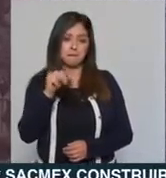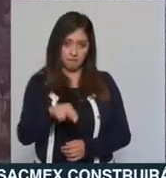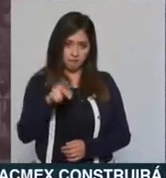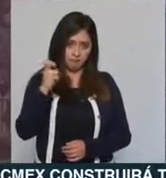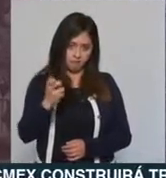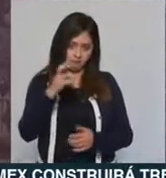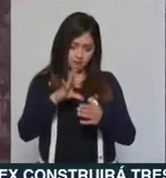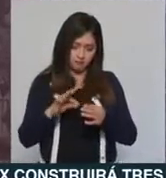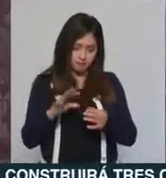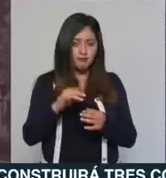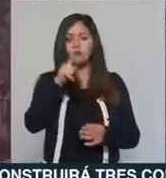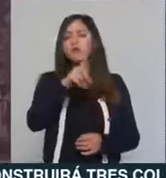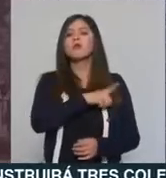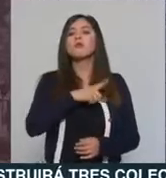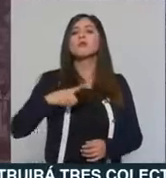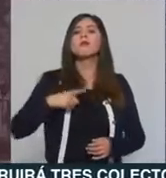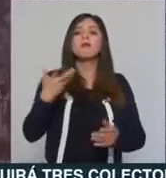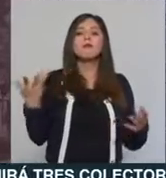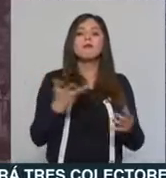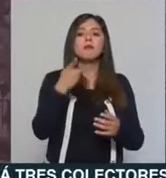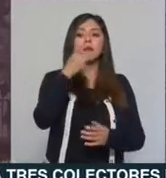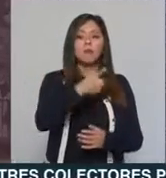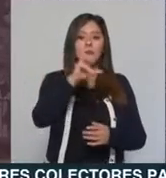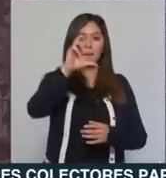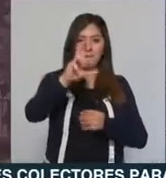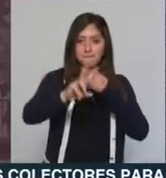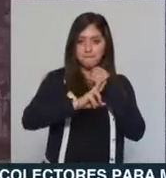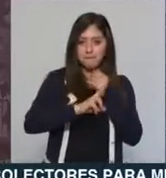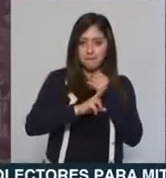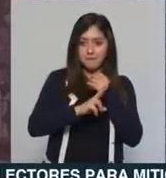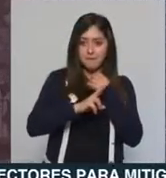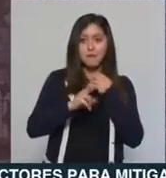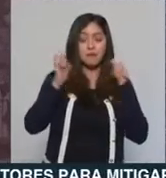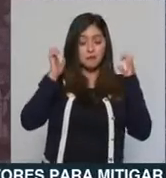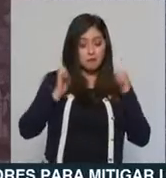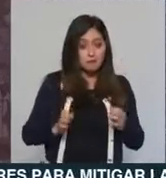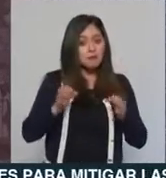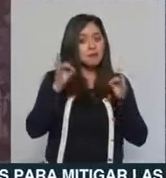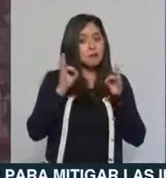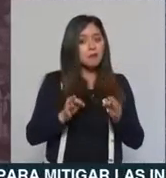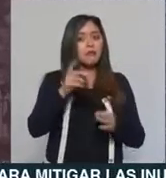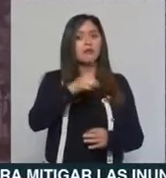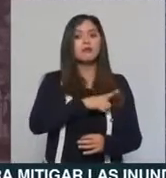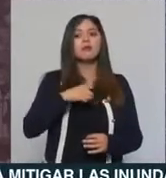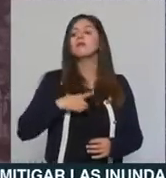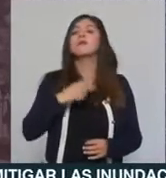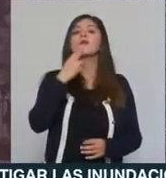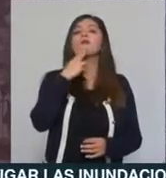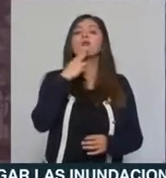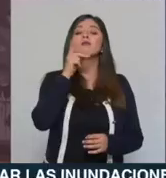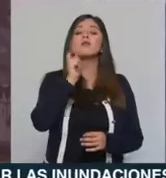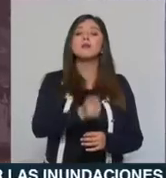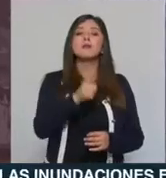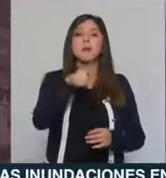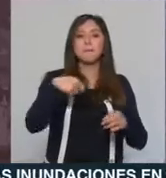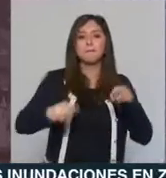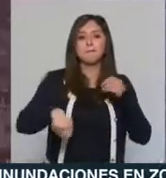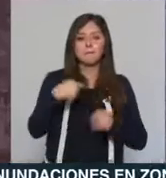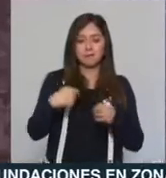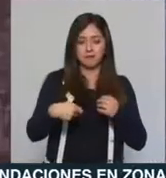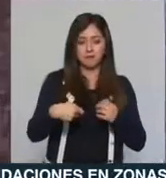este juego con un vaso. Este vaso es muy elegante, pero es de plástico. Es importante que esto lo sepan.